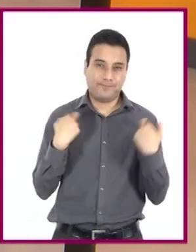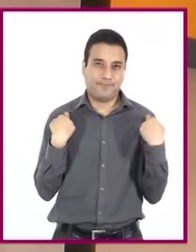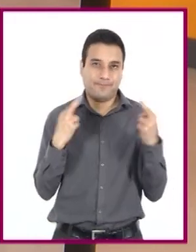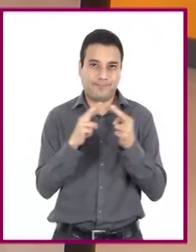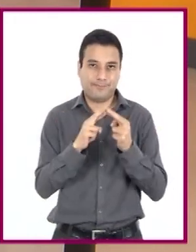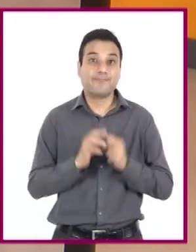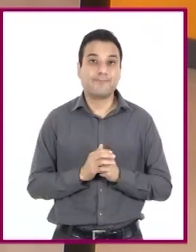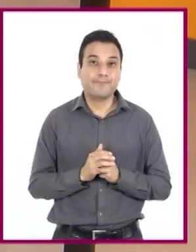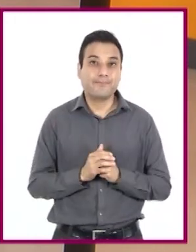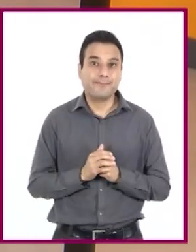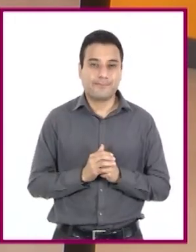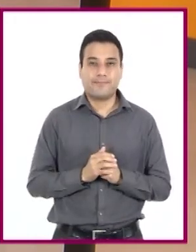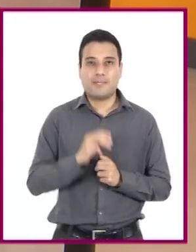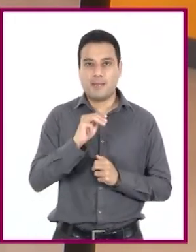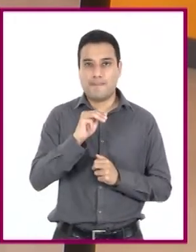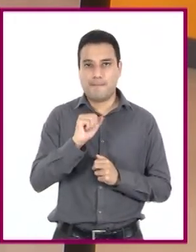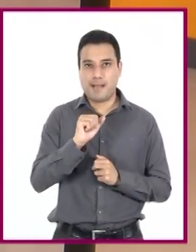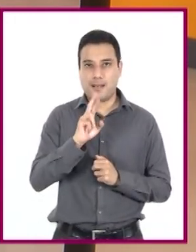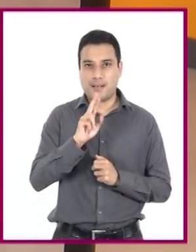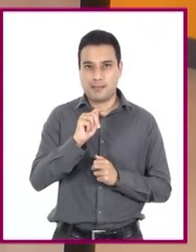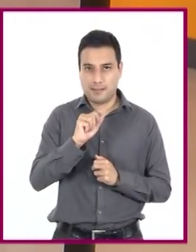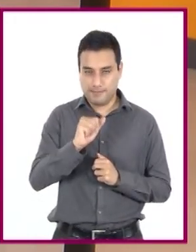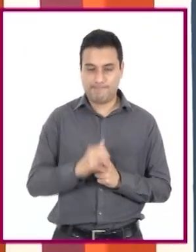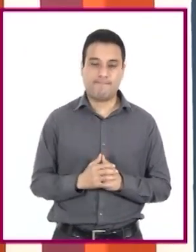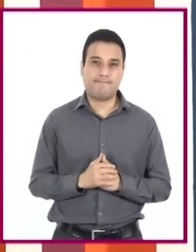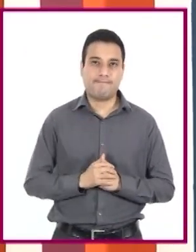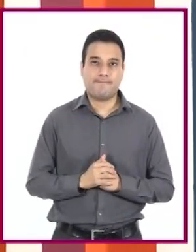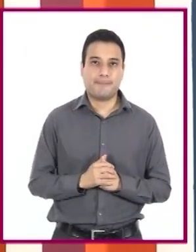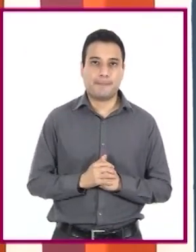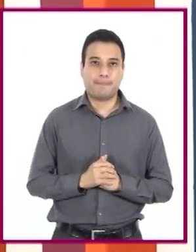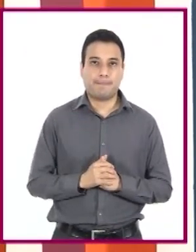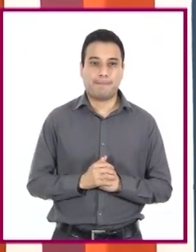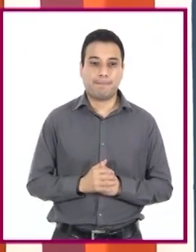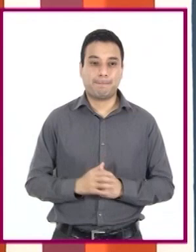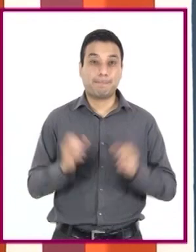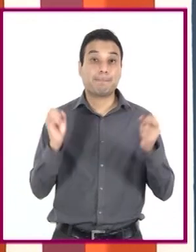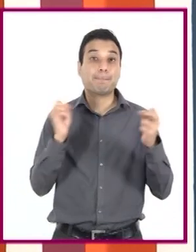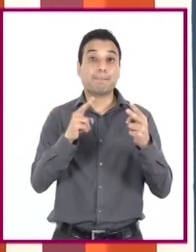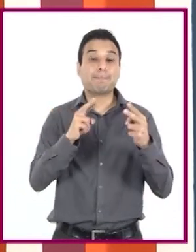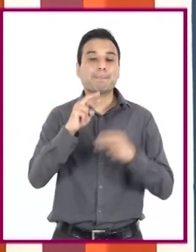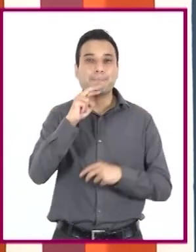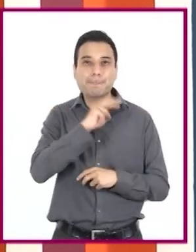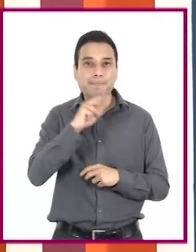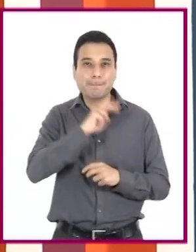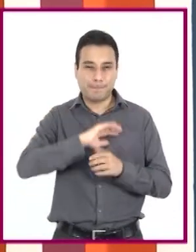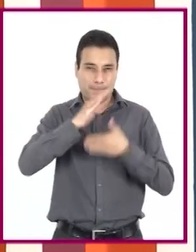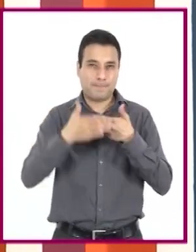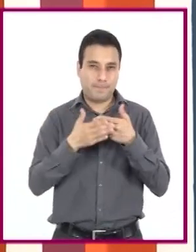la profesora Marta Melissa Hernández Briceño. Nos vemos pronto en